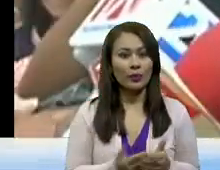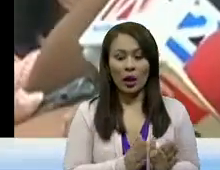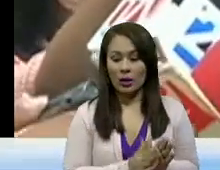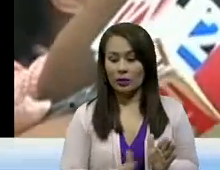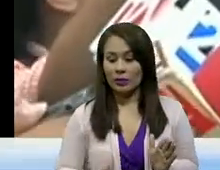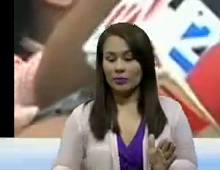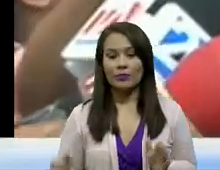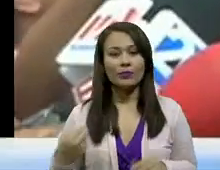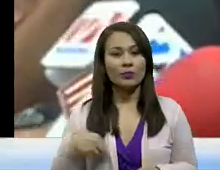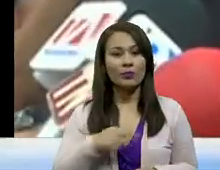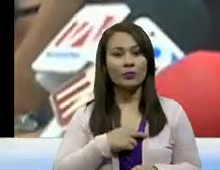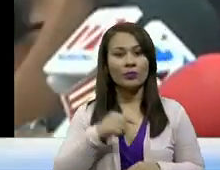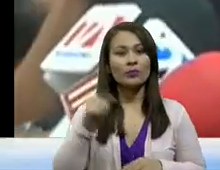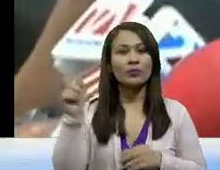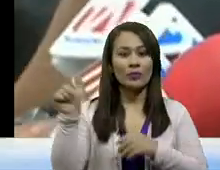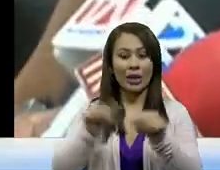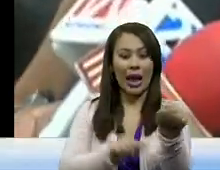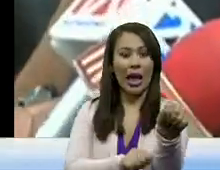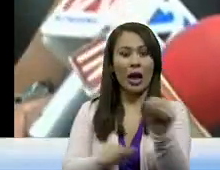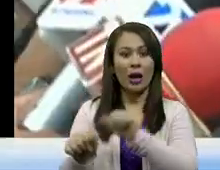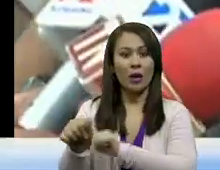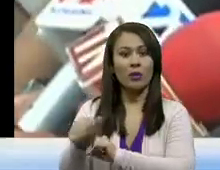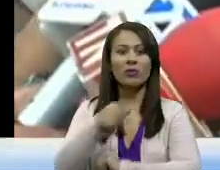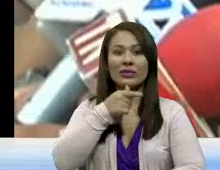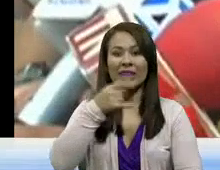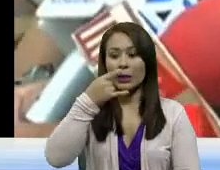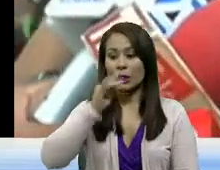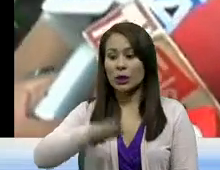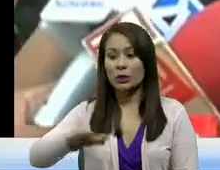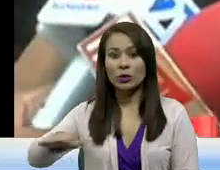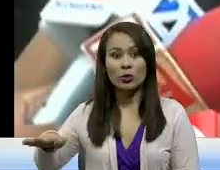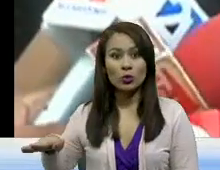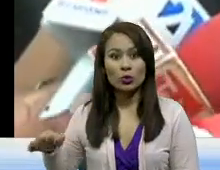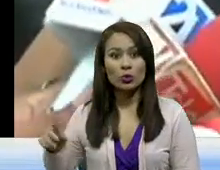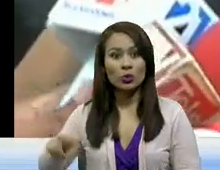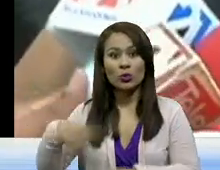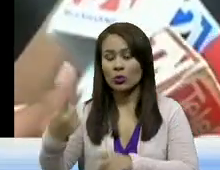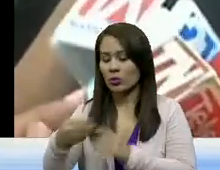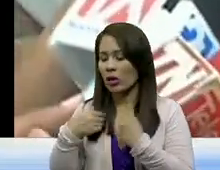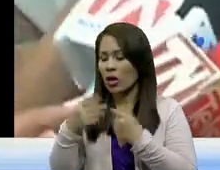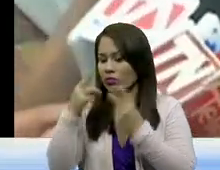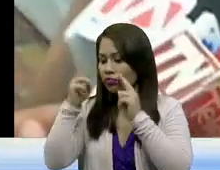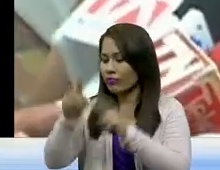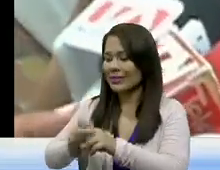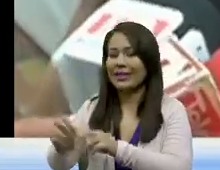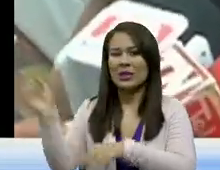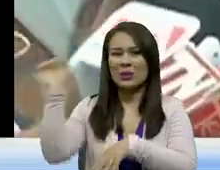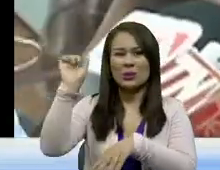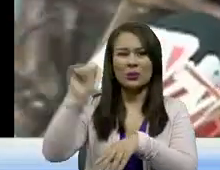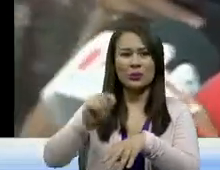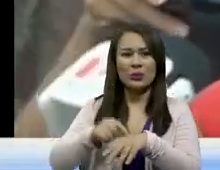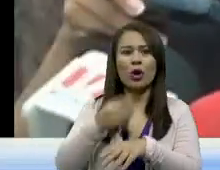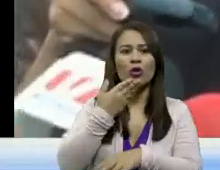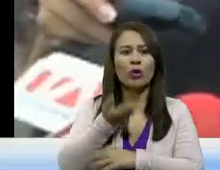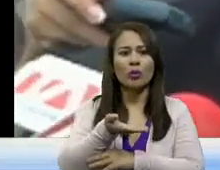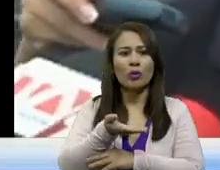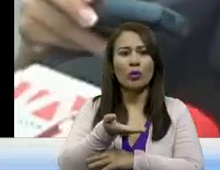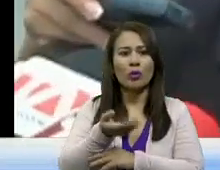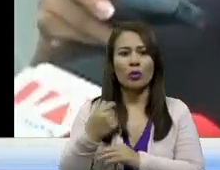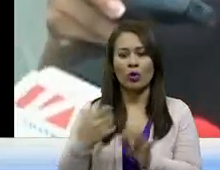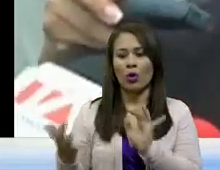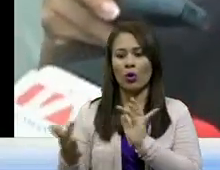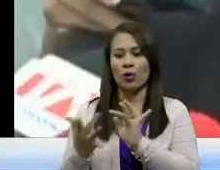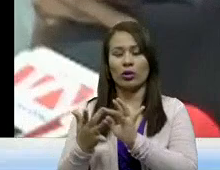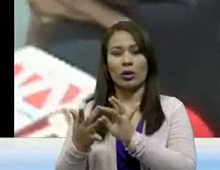únicamente en el aula o los contactos directos, es decir, familiares y en el aula donde estuvo el chico. Es una bacteria que solo se transmite a través de contacto directo, así